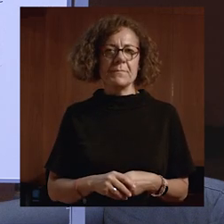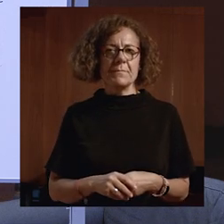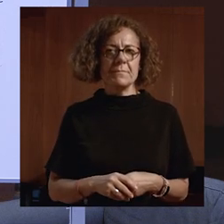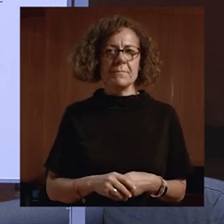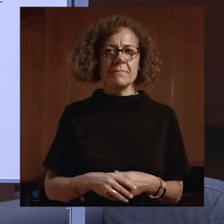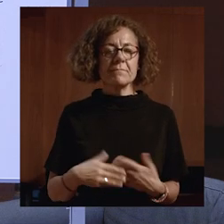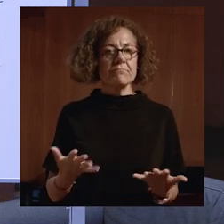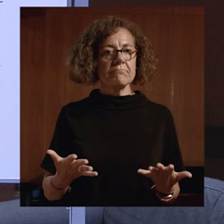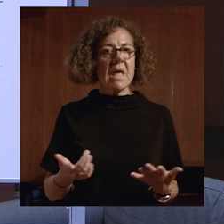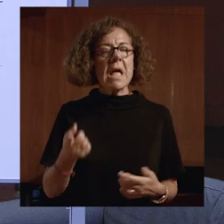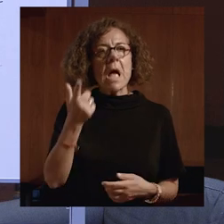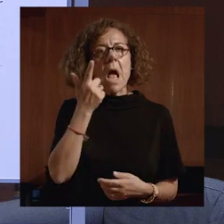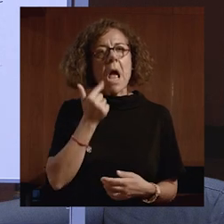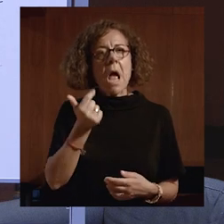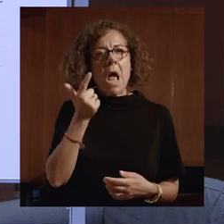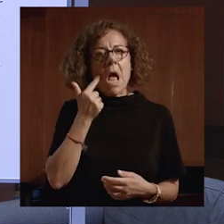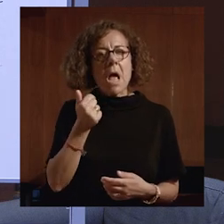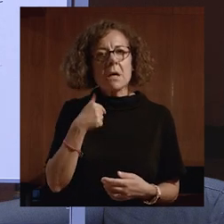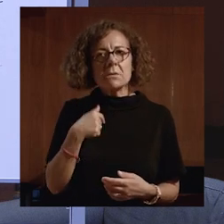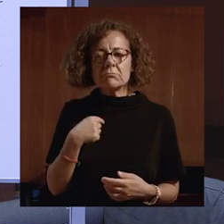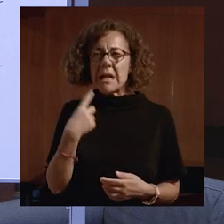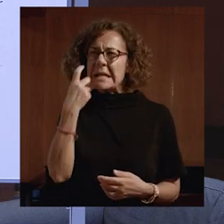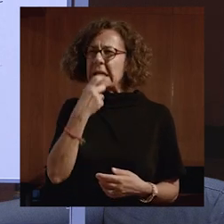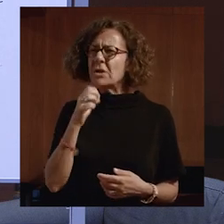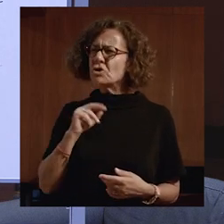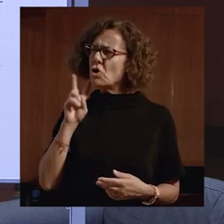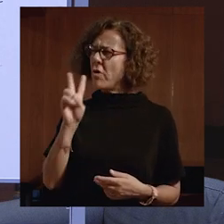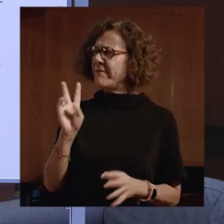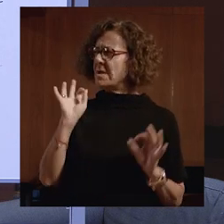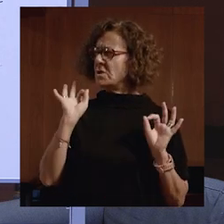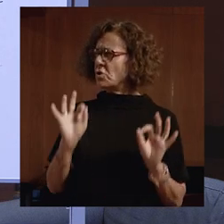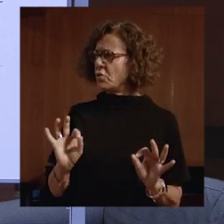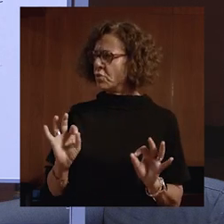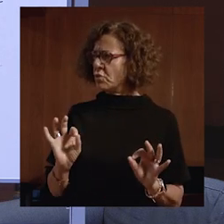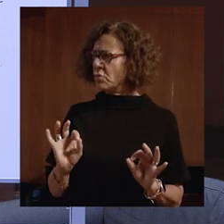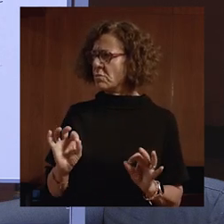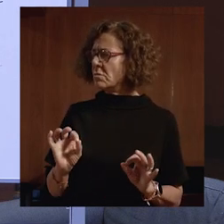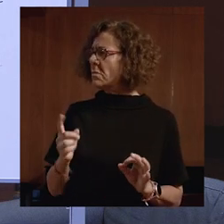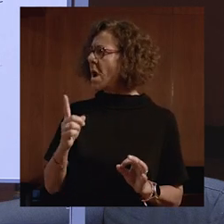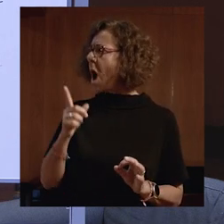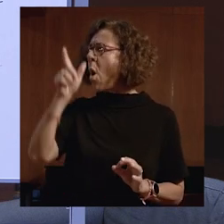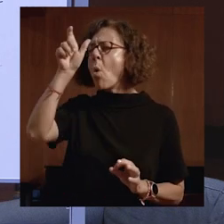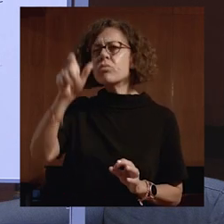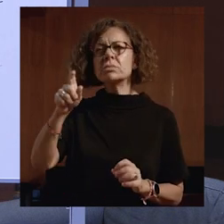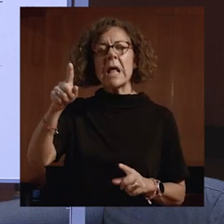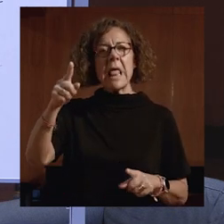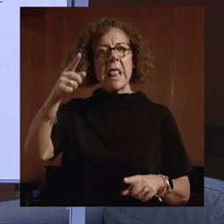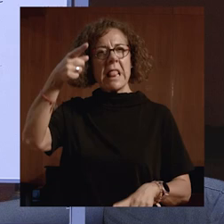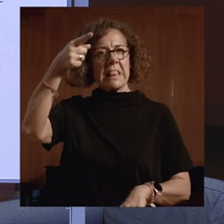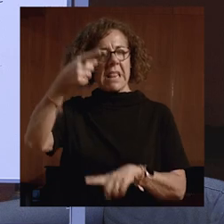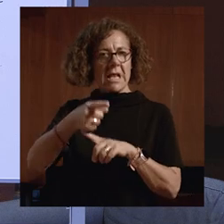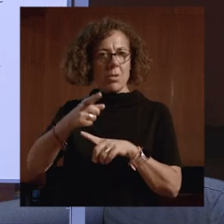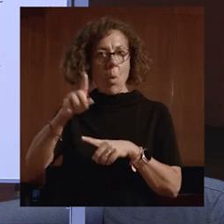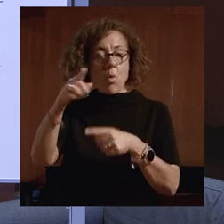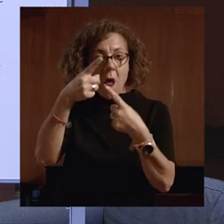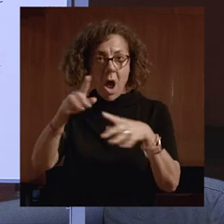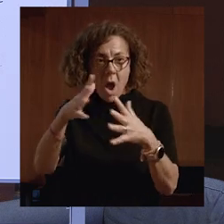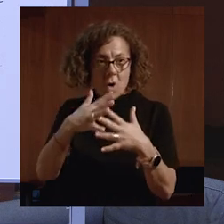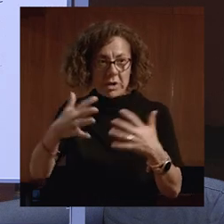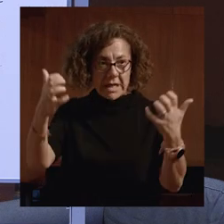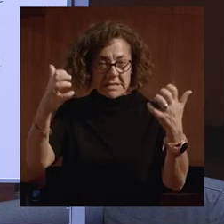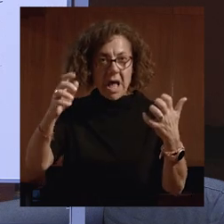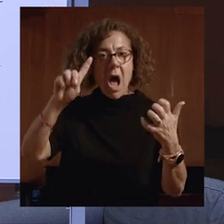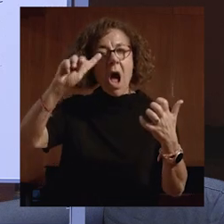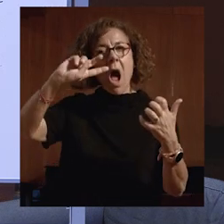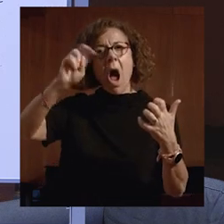han sido ritos que he presenciado en vivo. A Simon Rattle dirigiendo la Trágica de Mahler, a Abado